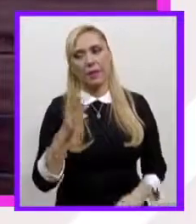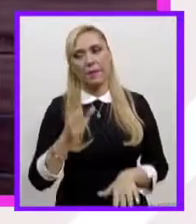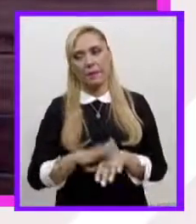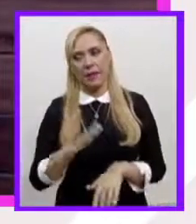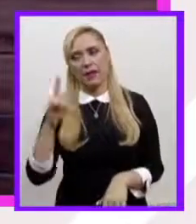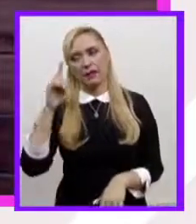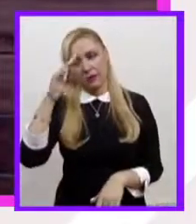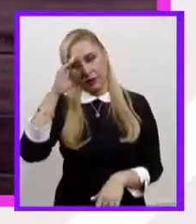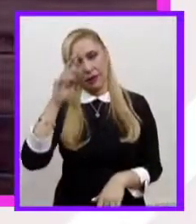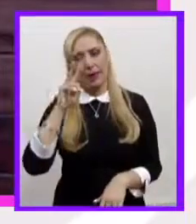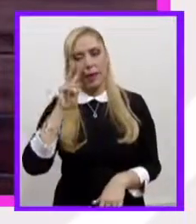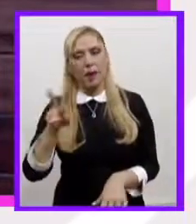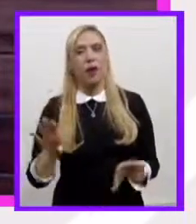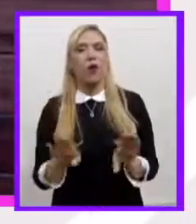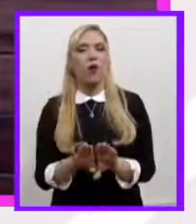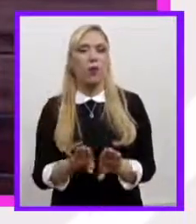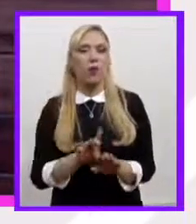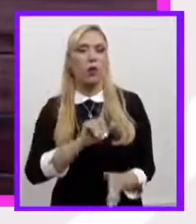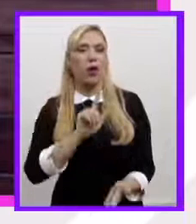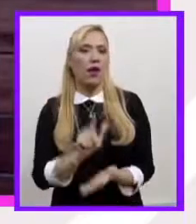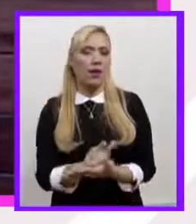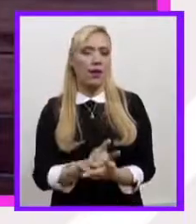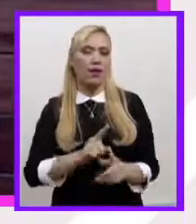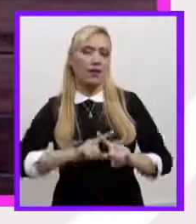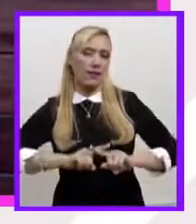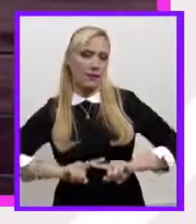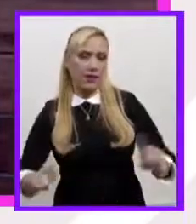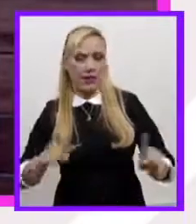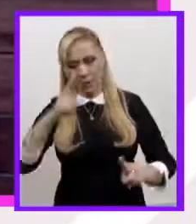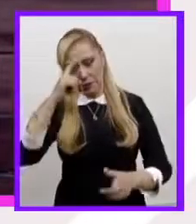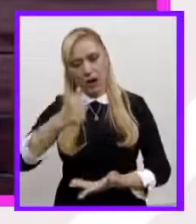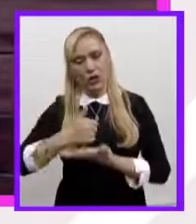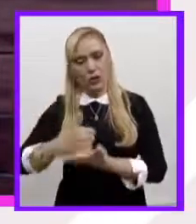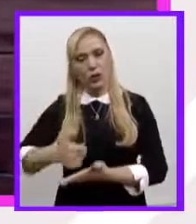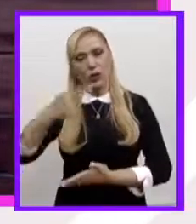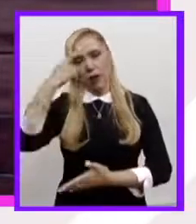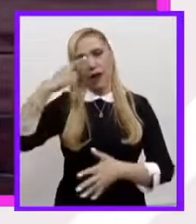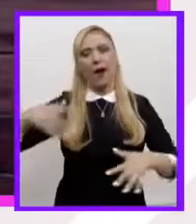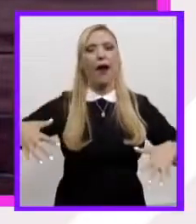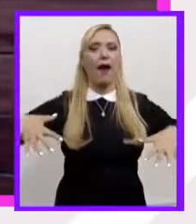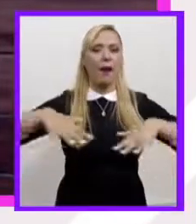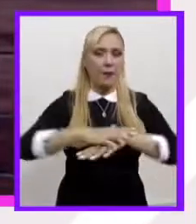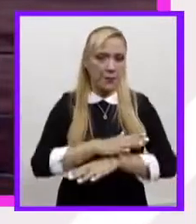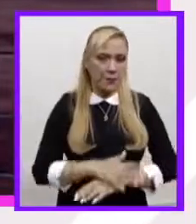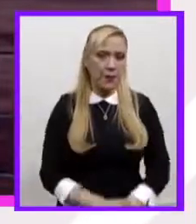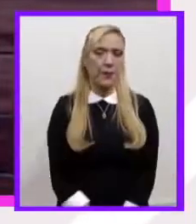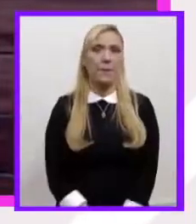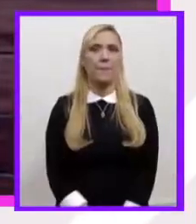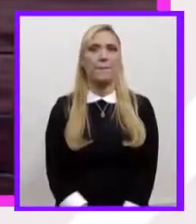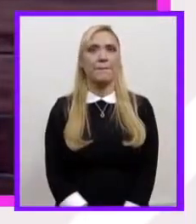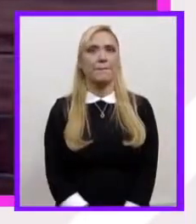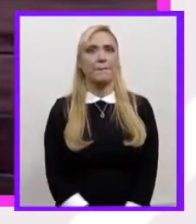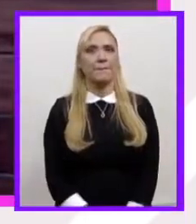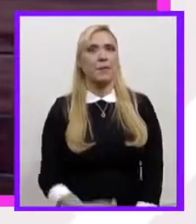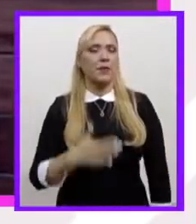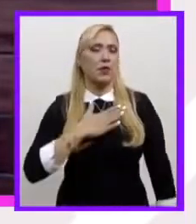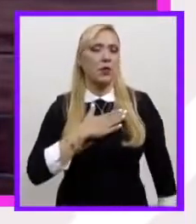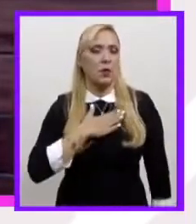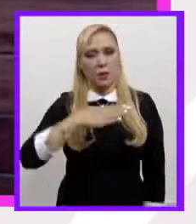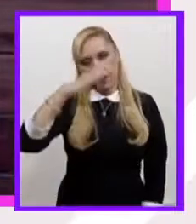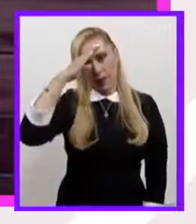el fenómeno jurídico penal desde una mirada sociológica. Y creo yo